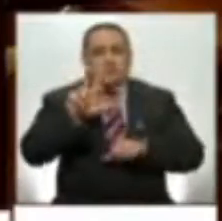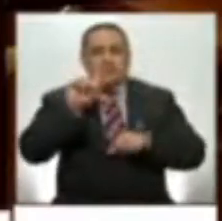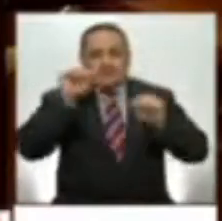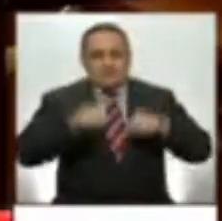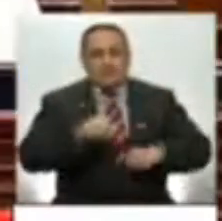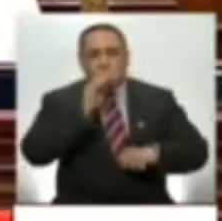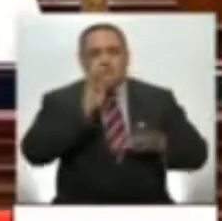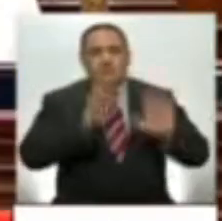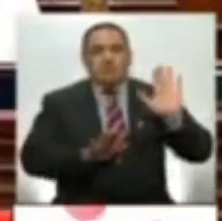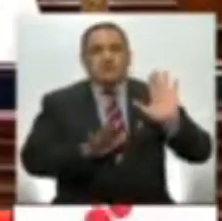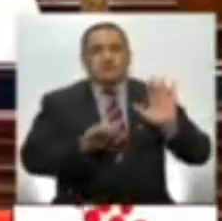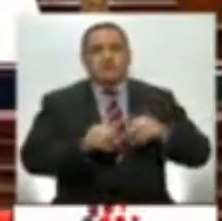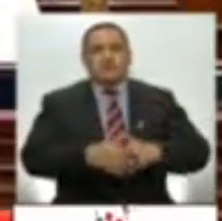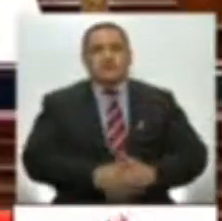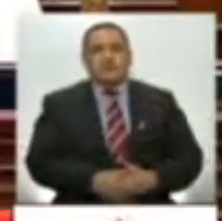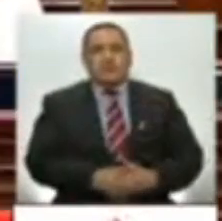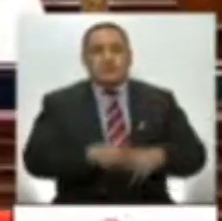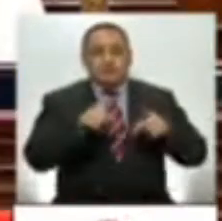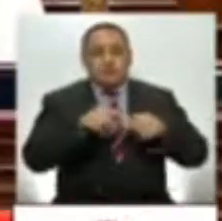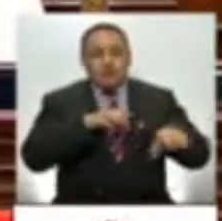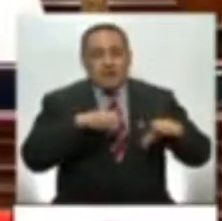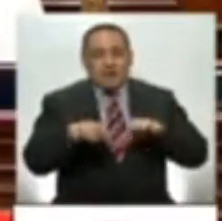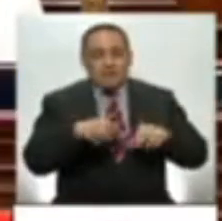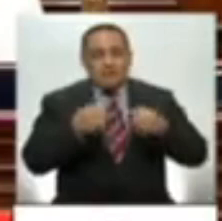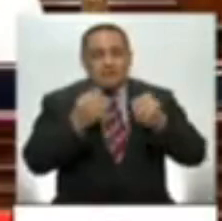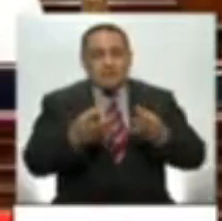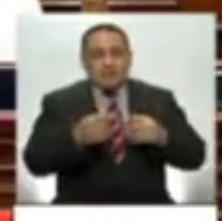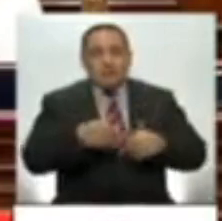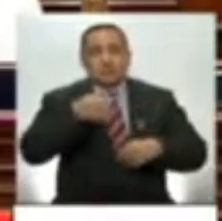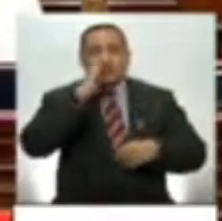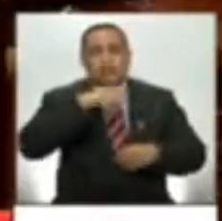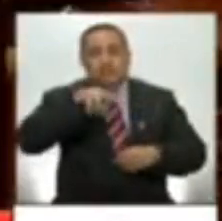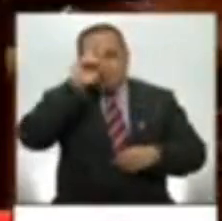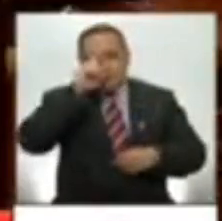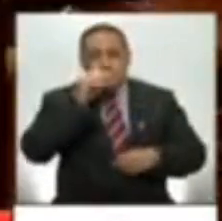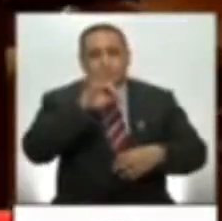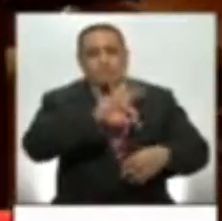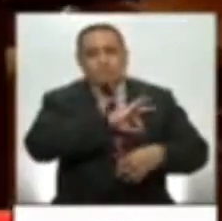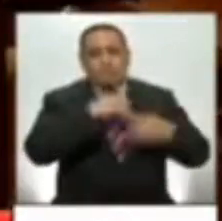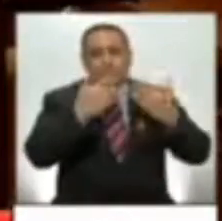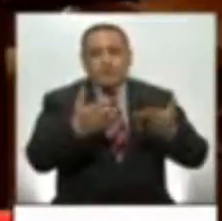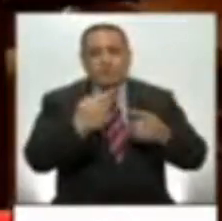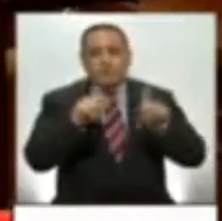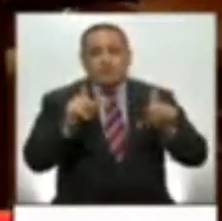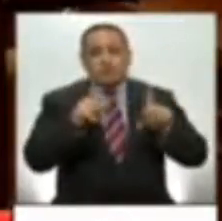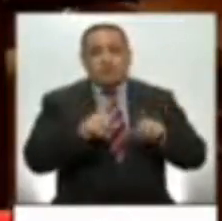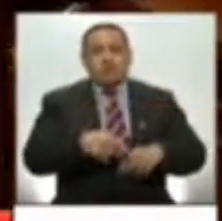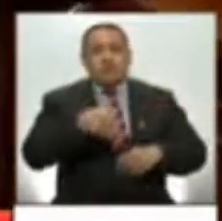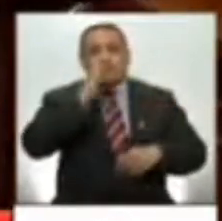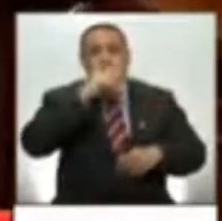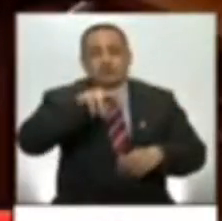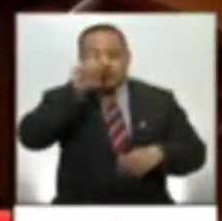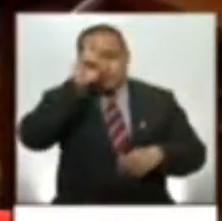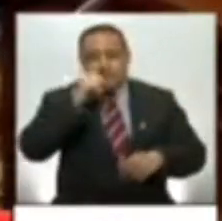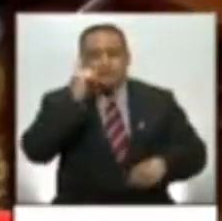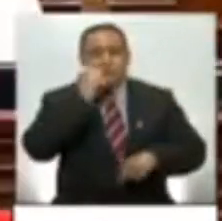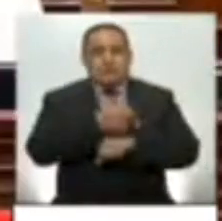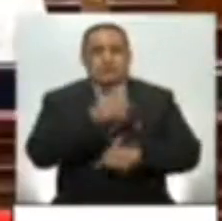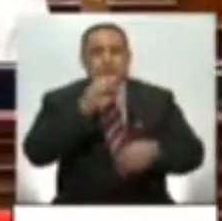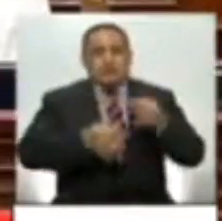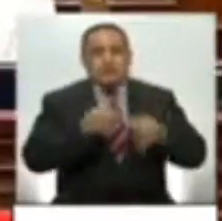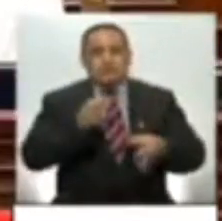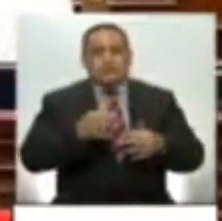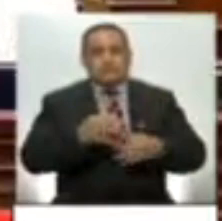Sí, juro. Si así lo hace, que Dios y la patria lo premien, si no, que él y la nación se lo